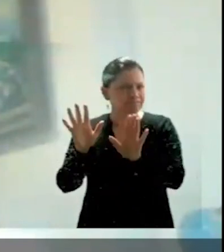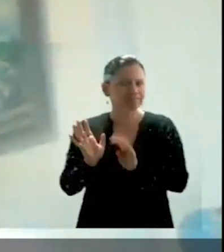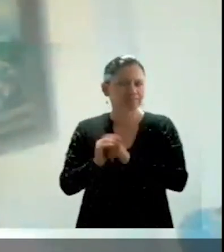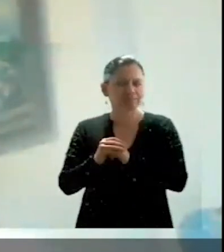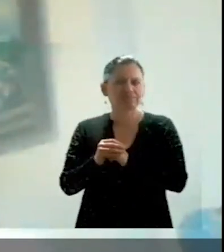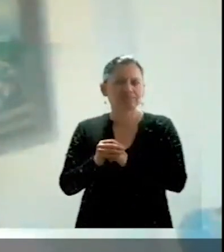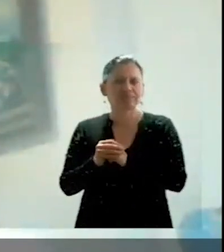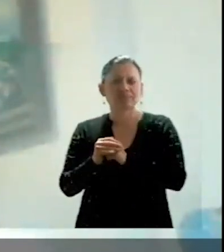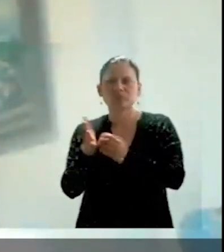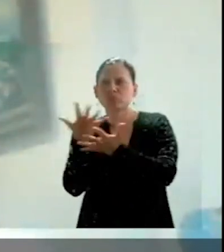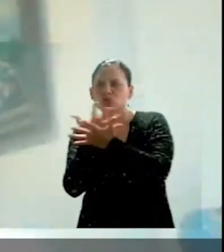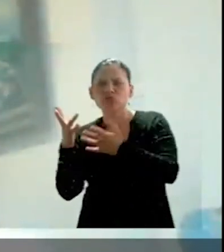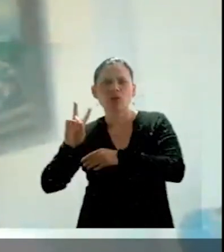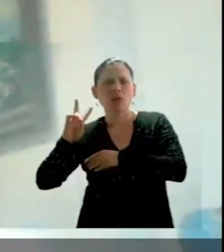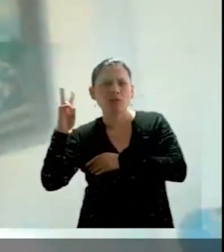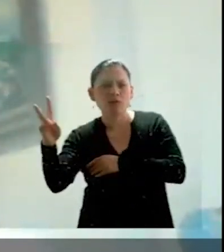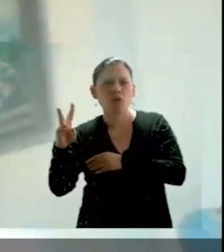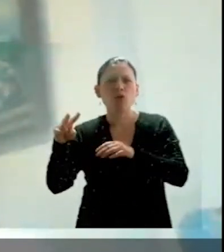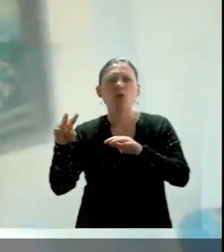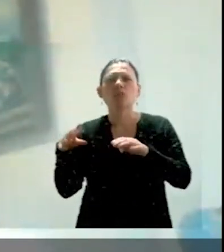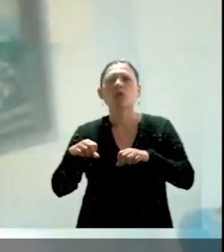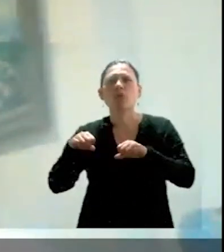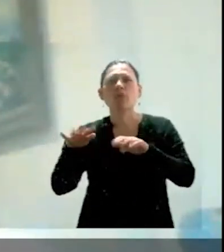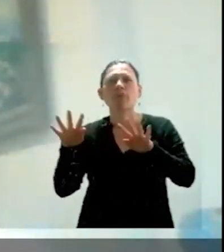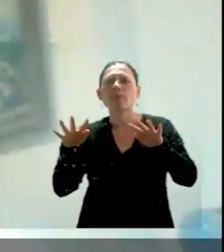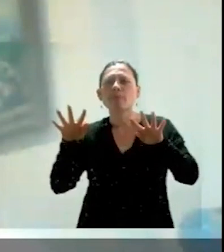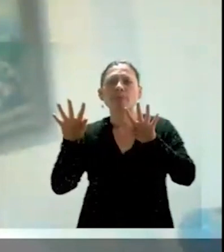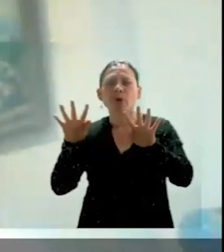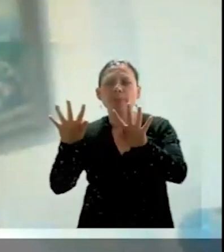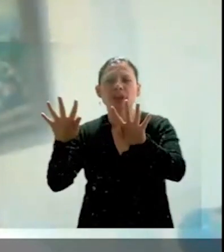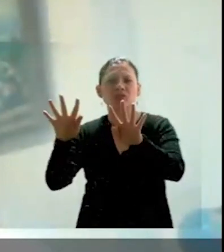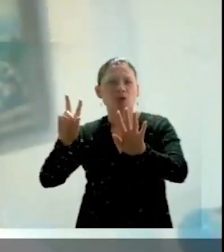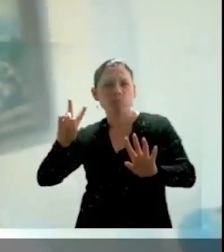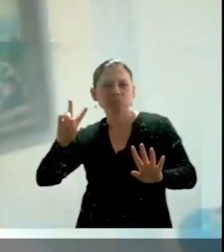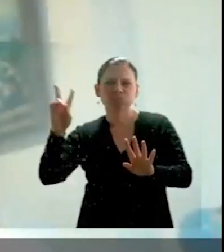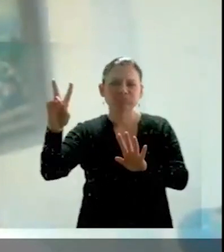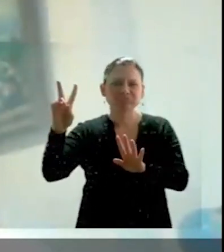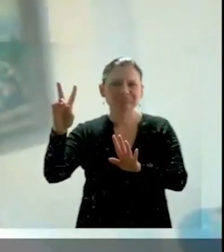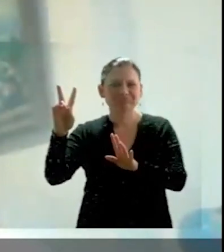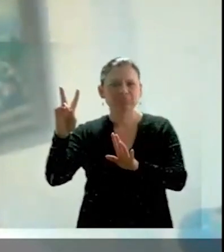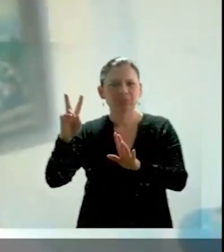de avanzada, progresistas y demás que existen